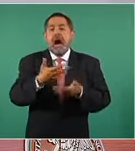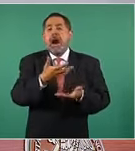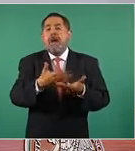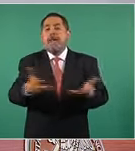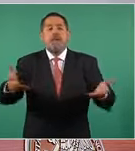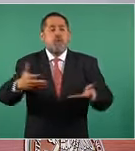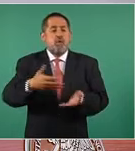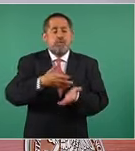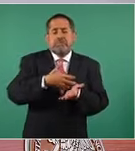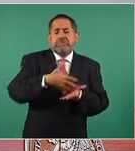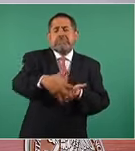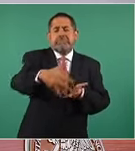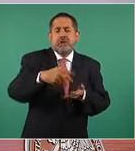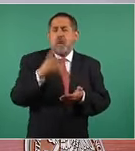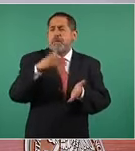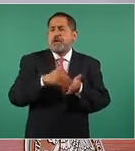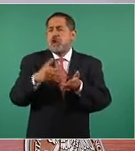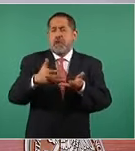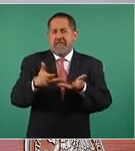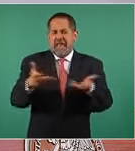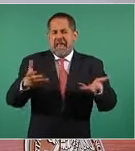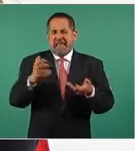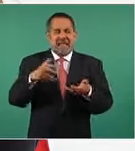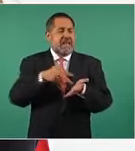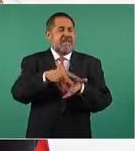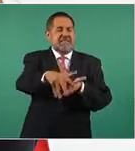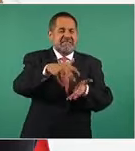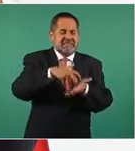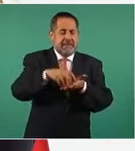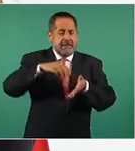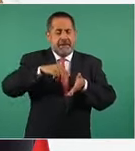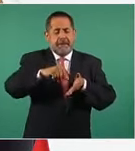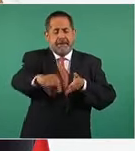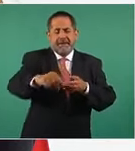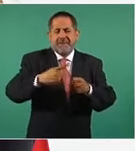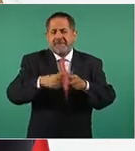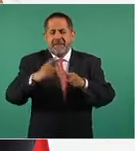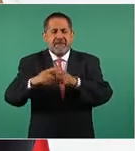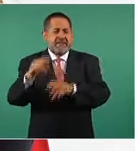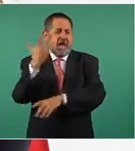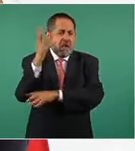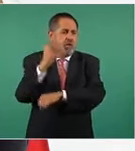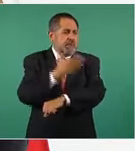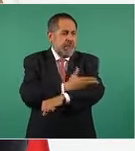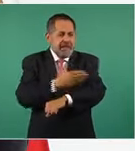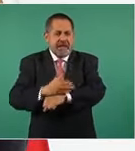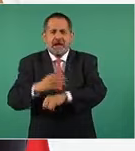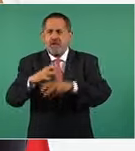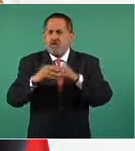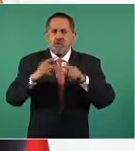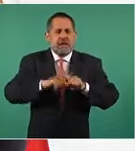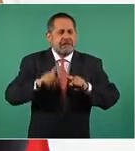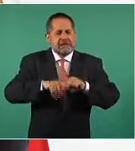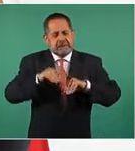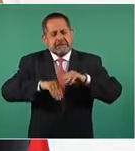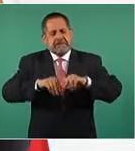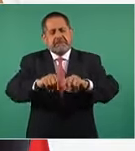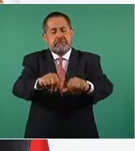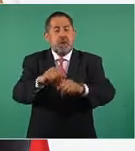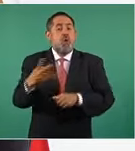de hectáreas y hay 420,000 sembradores que